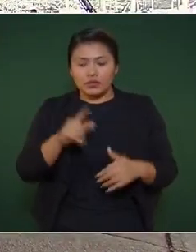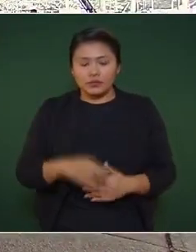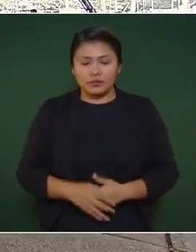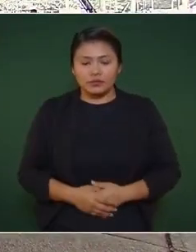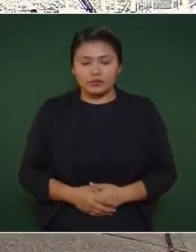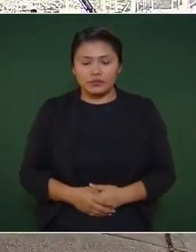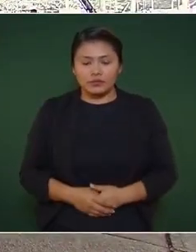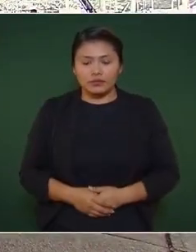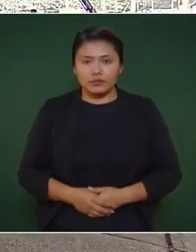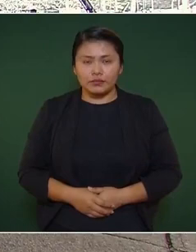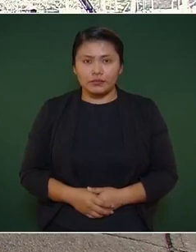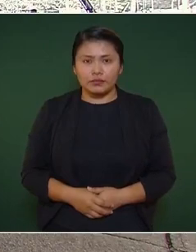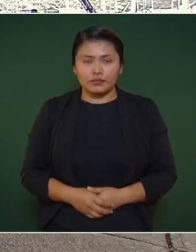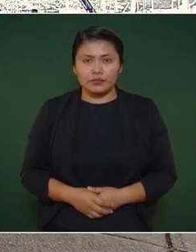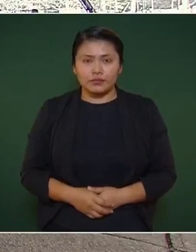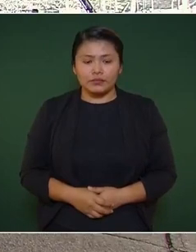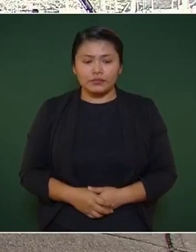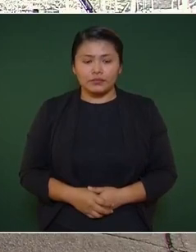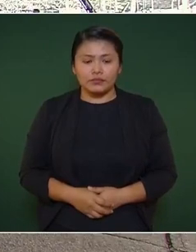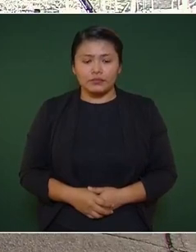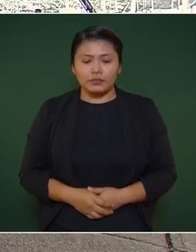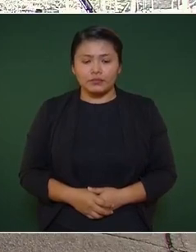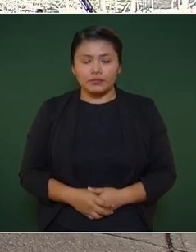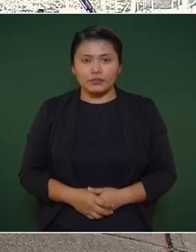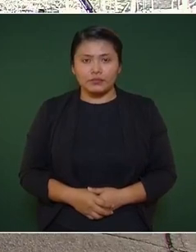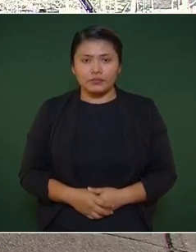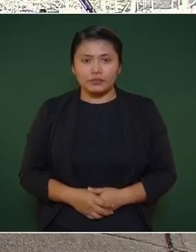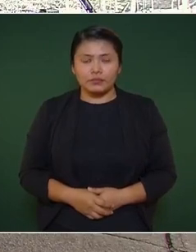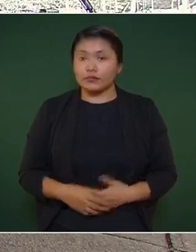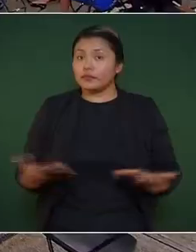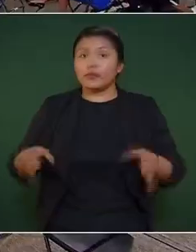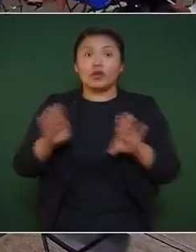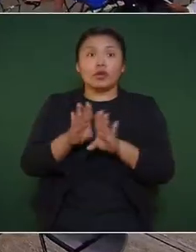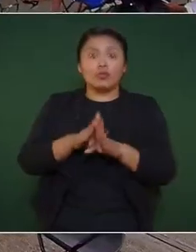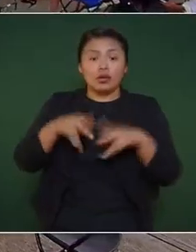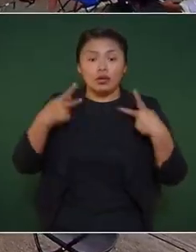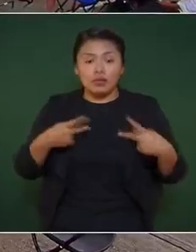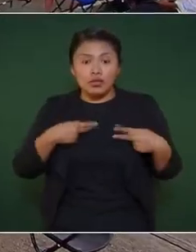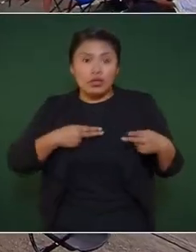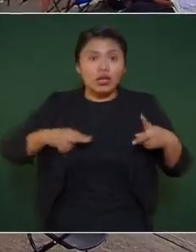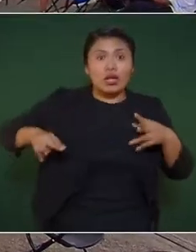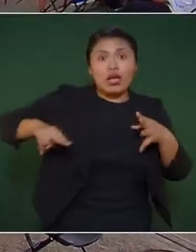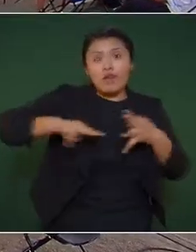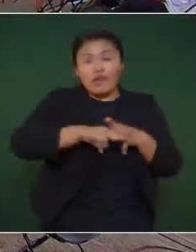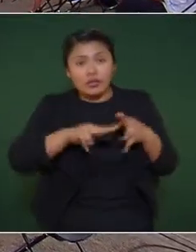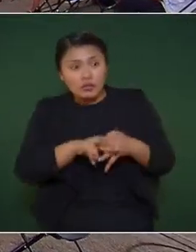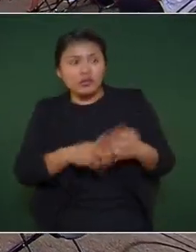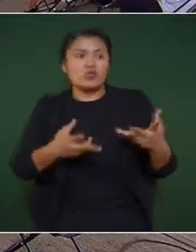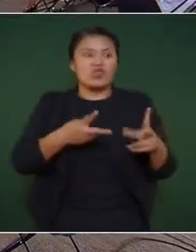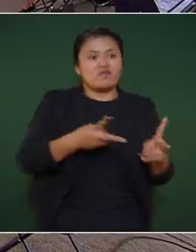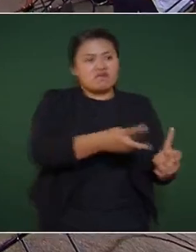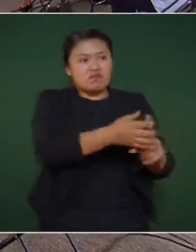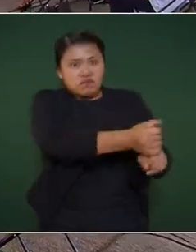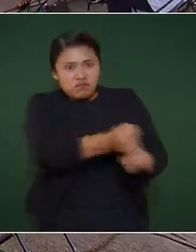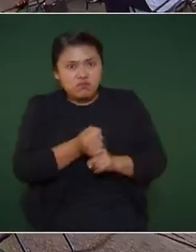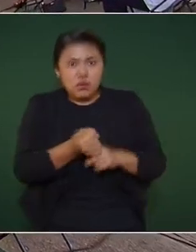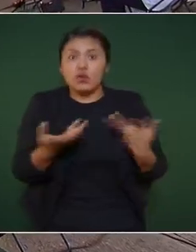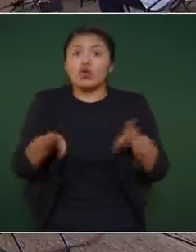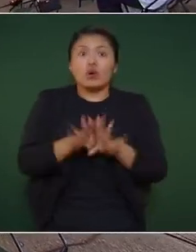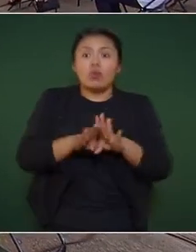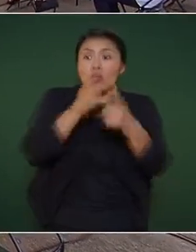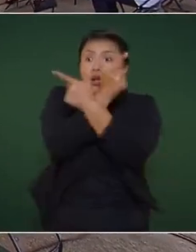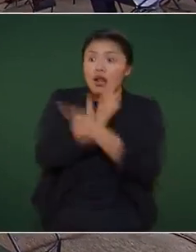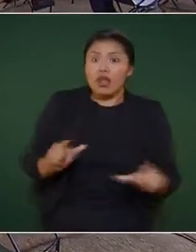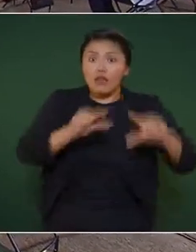señor. Y eso va a afectar porque van a liberar a secuestradores, asesinos, violadores, pederastas, tanto en Veracruz como en todo el